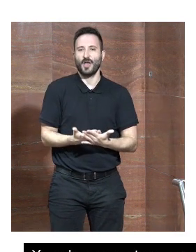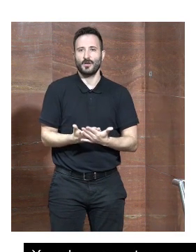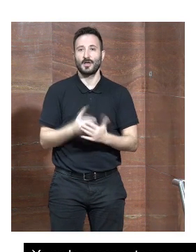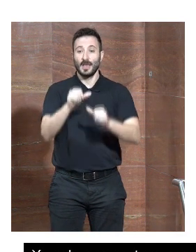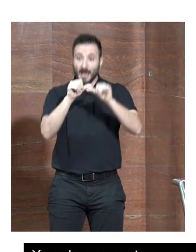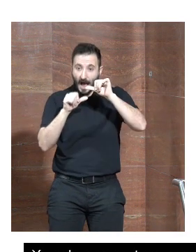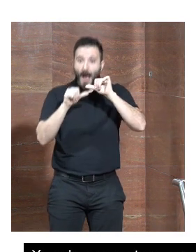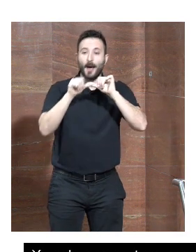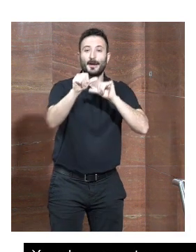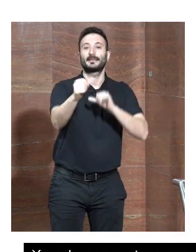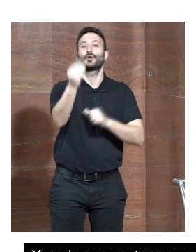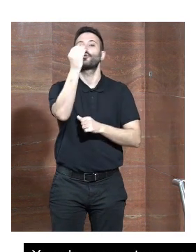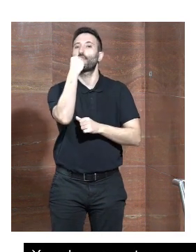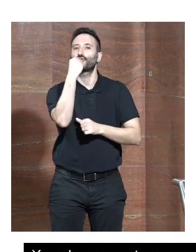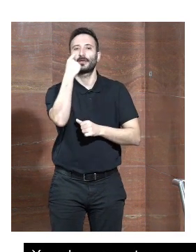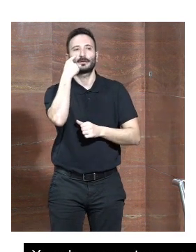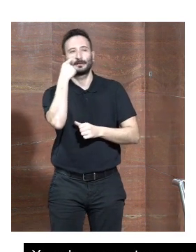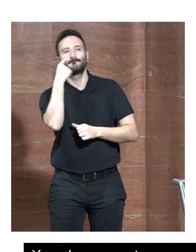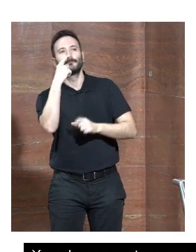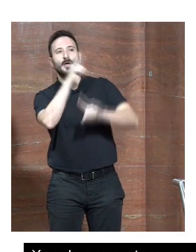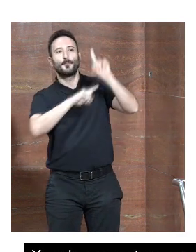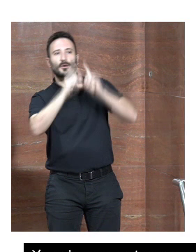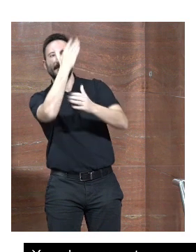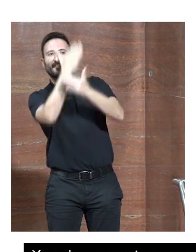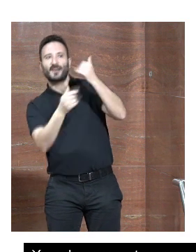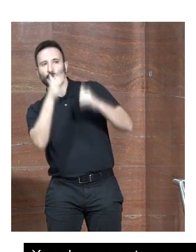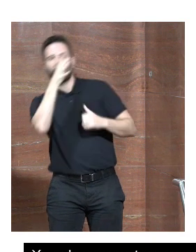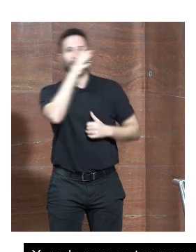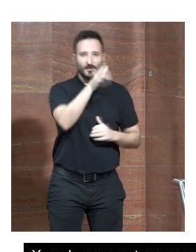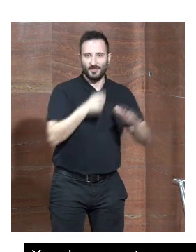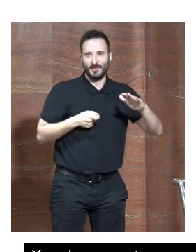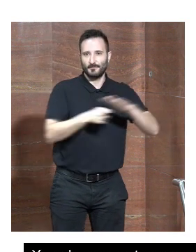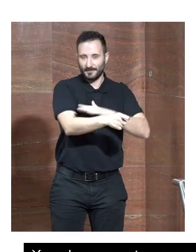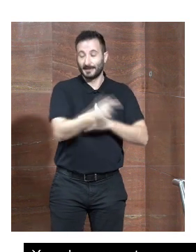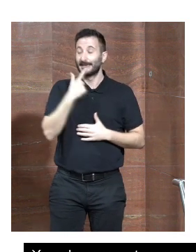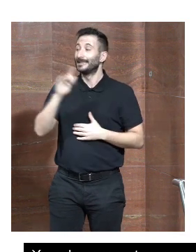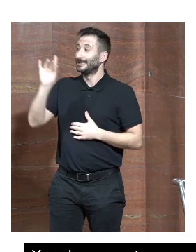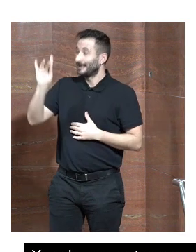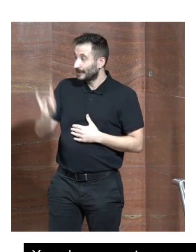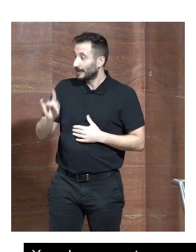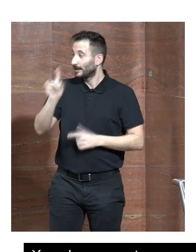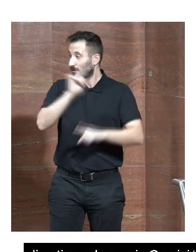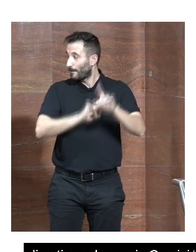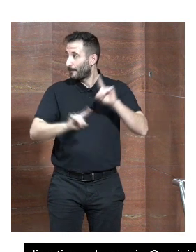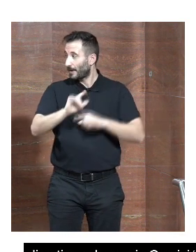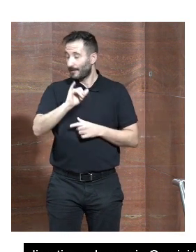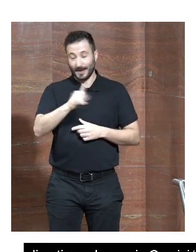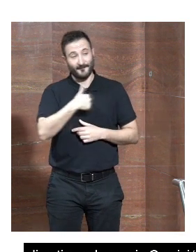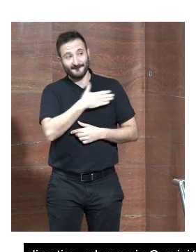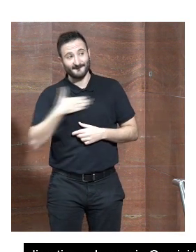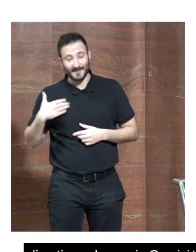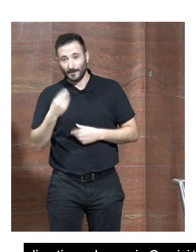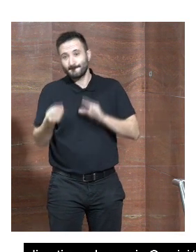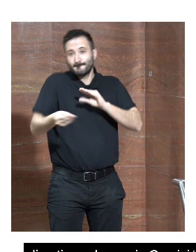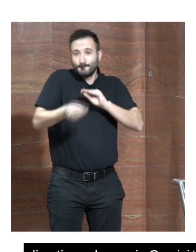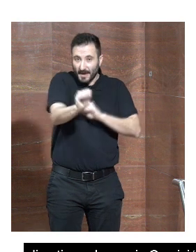que luego ya el consumidor, si encontraba el defecto, denunciara. Sí, eso tiene riesgo, y aquí quiero decir que hay